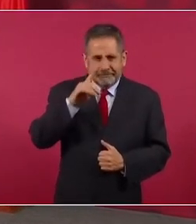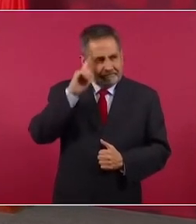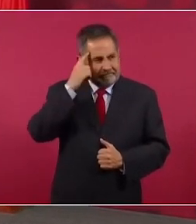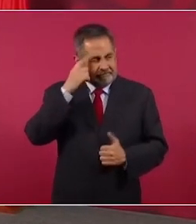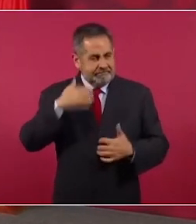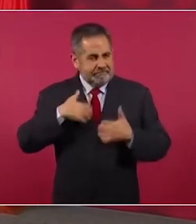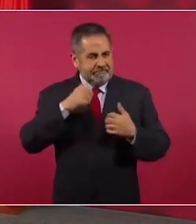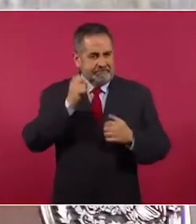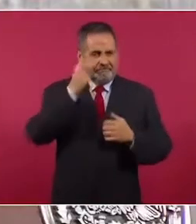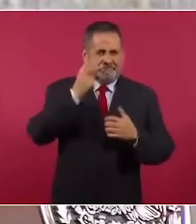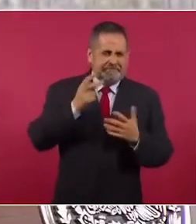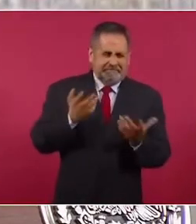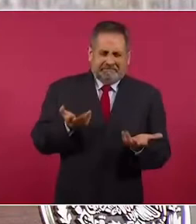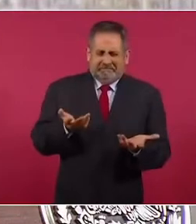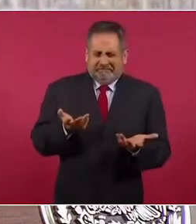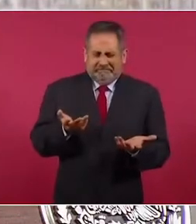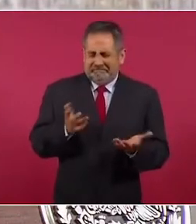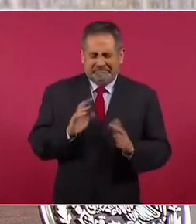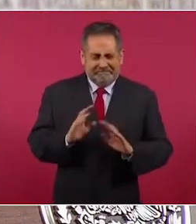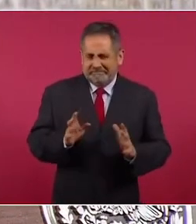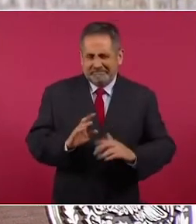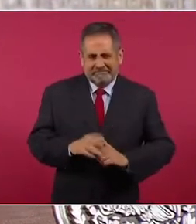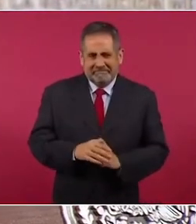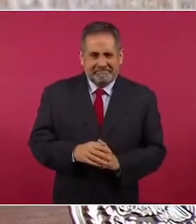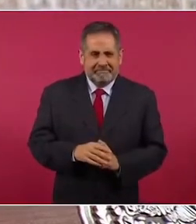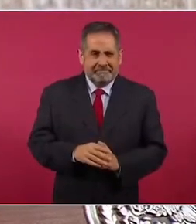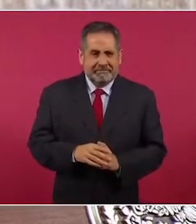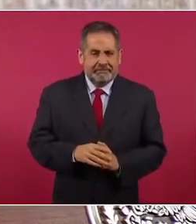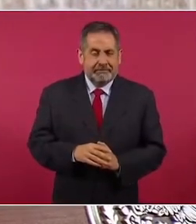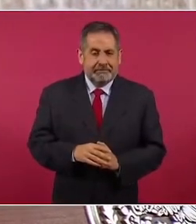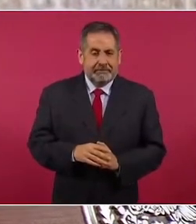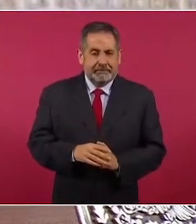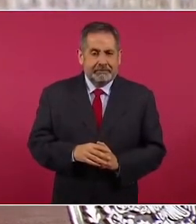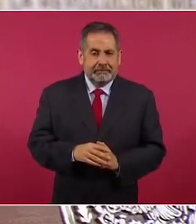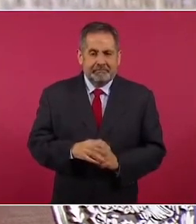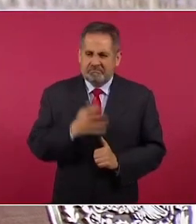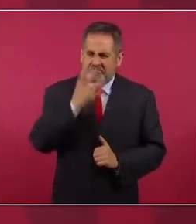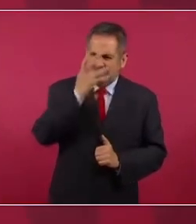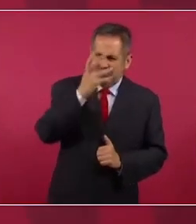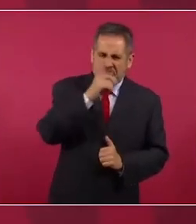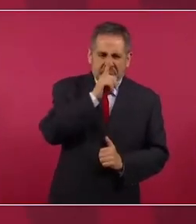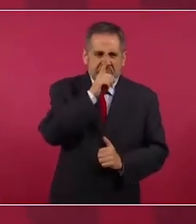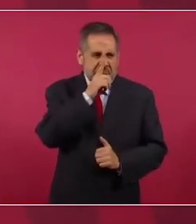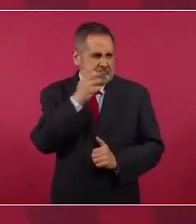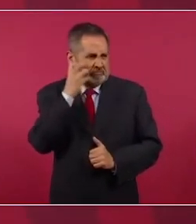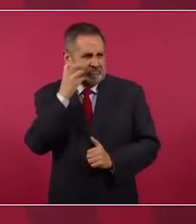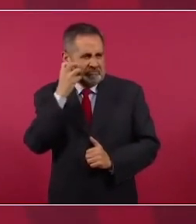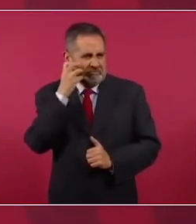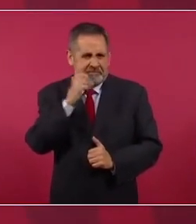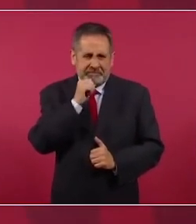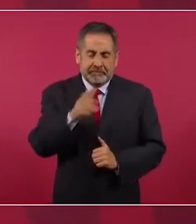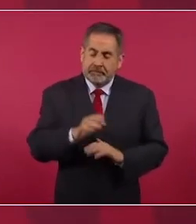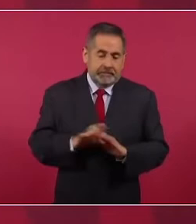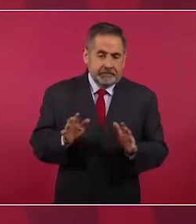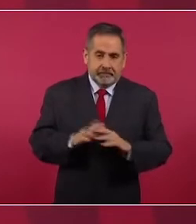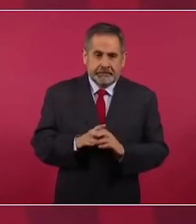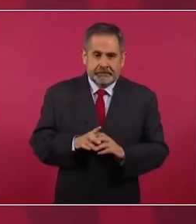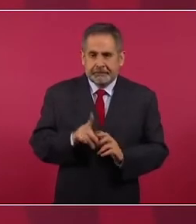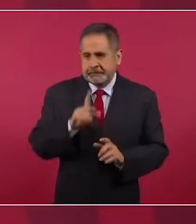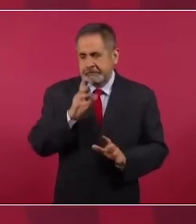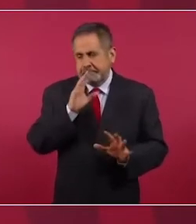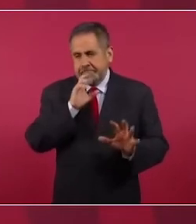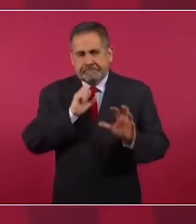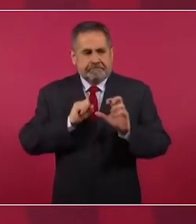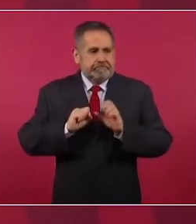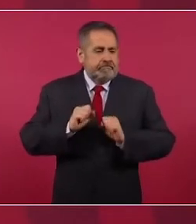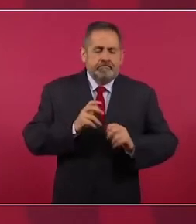enojarse ni andar con cara dura o amargado, mucho menos frustrarse.